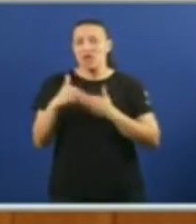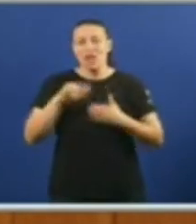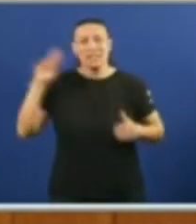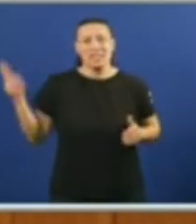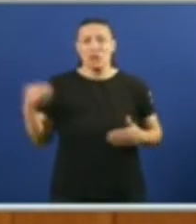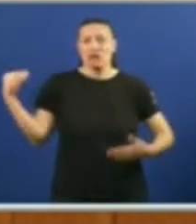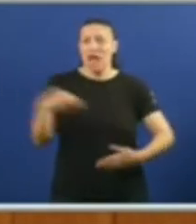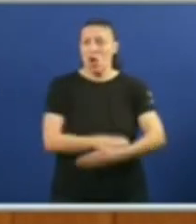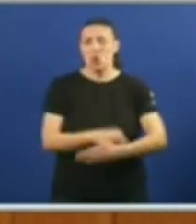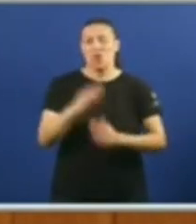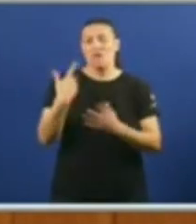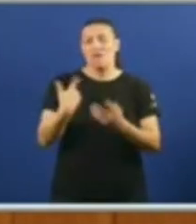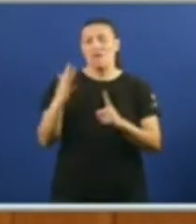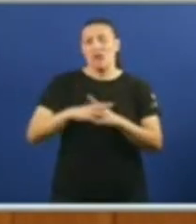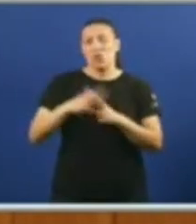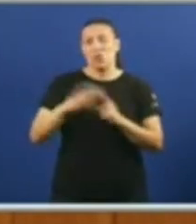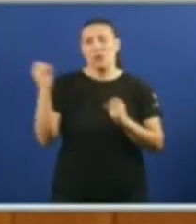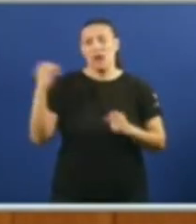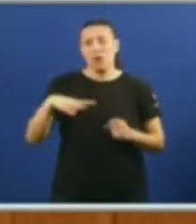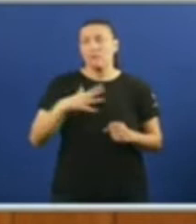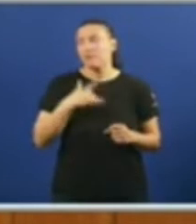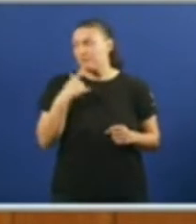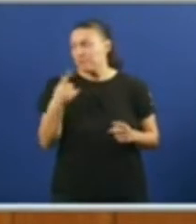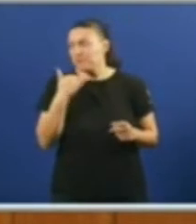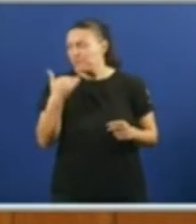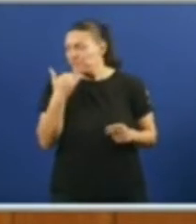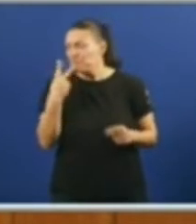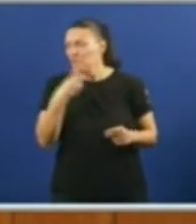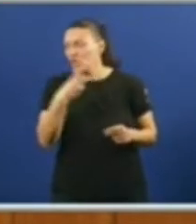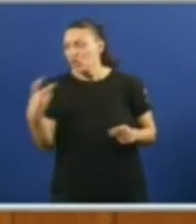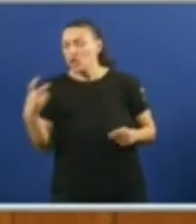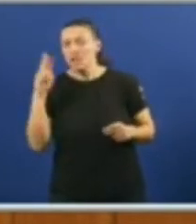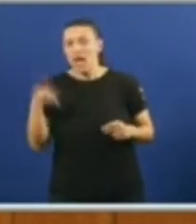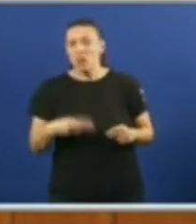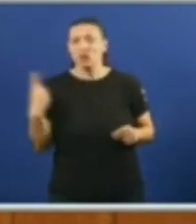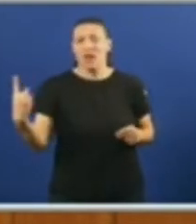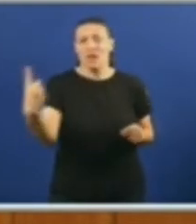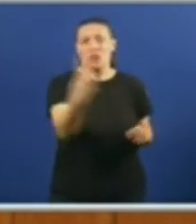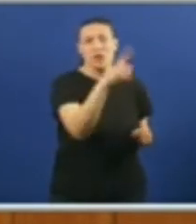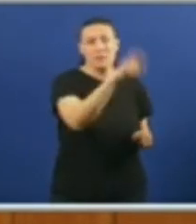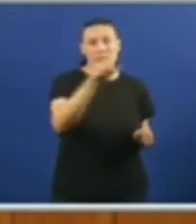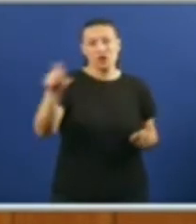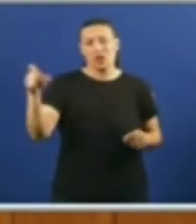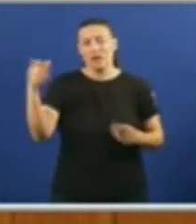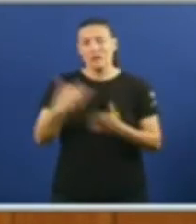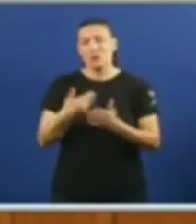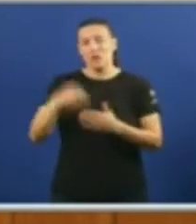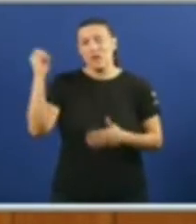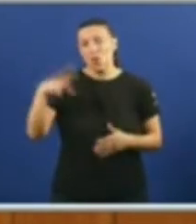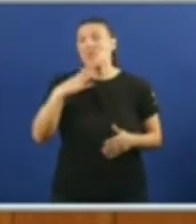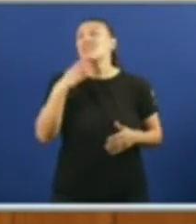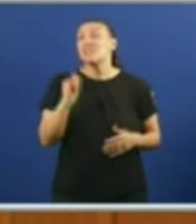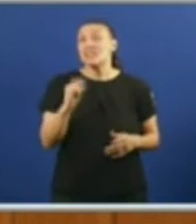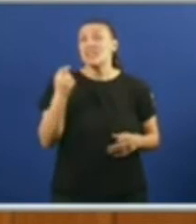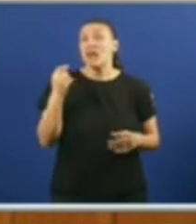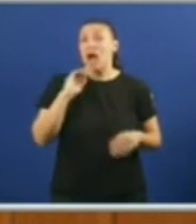na factura da luz, que significa un aforro de case 200 euros por persoa na factura da luz, coa aplicación